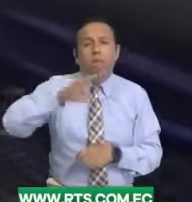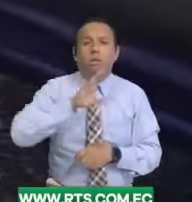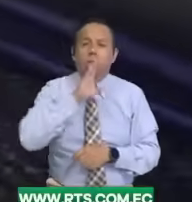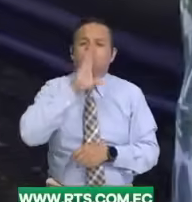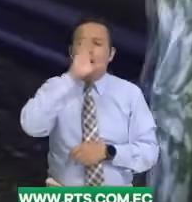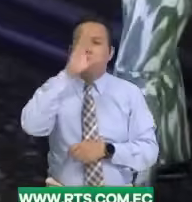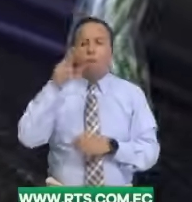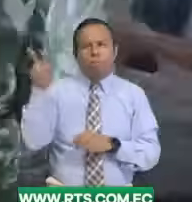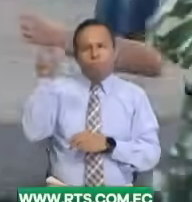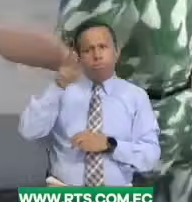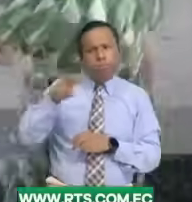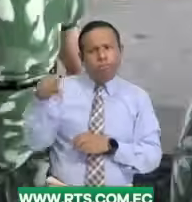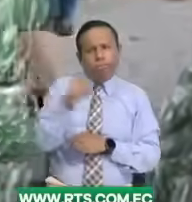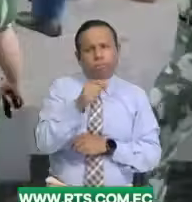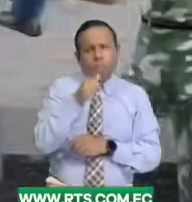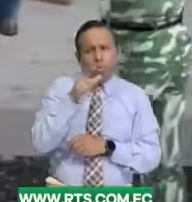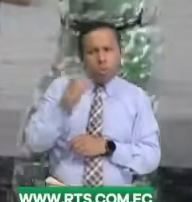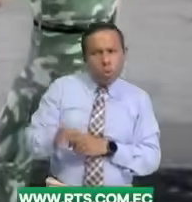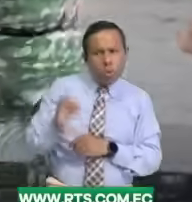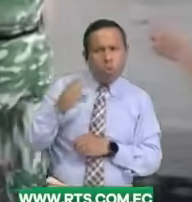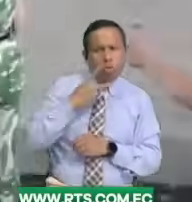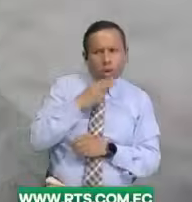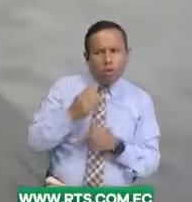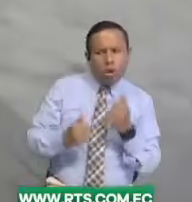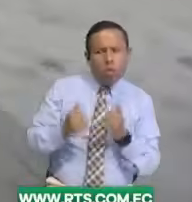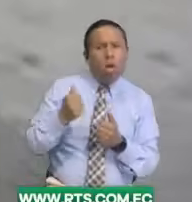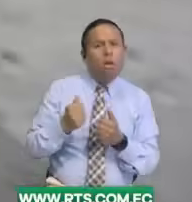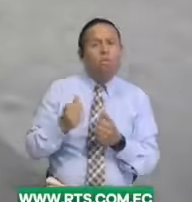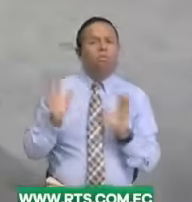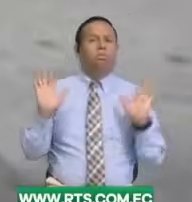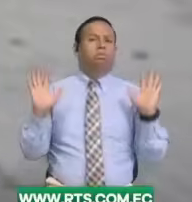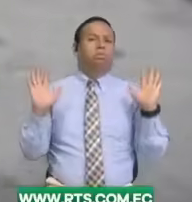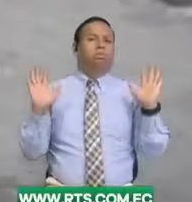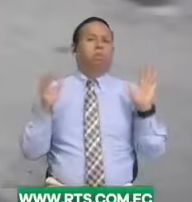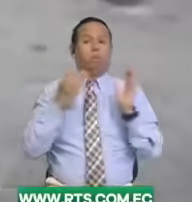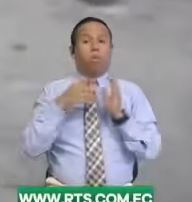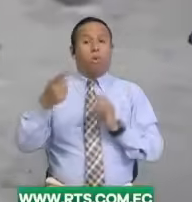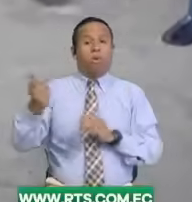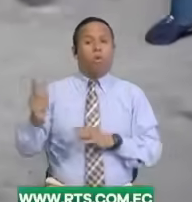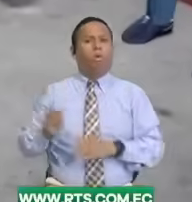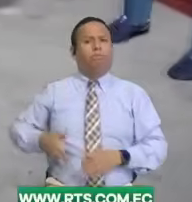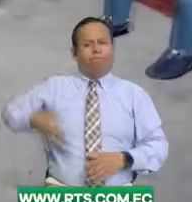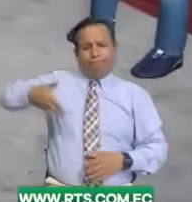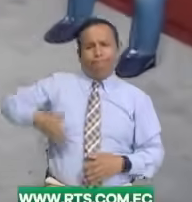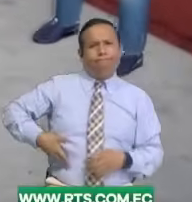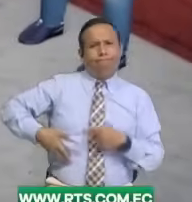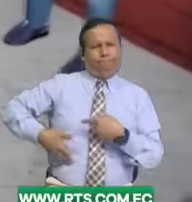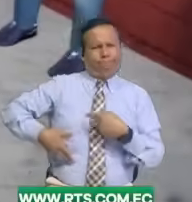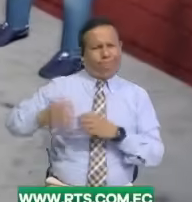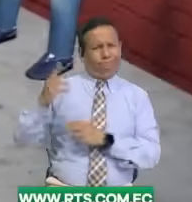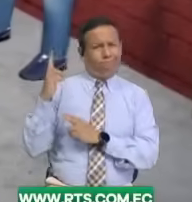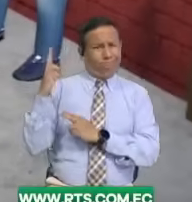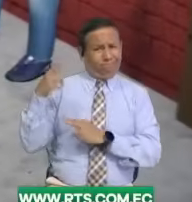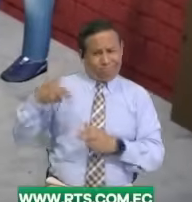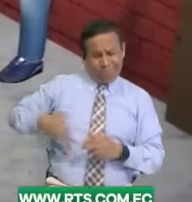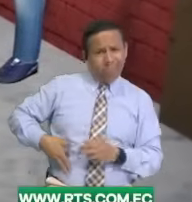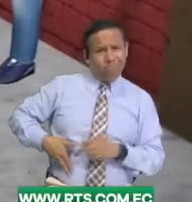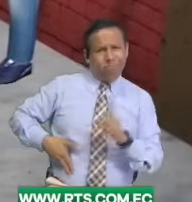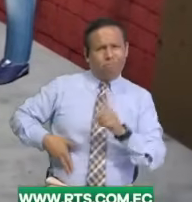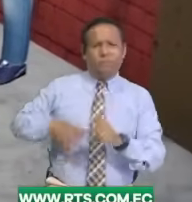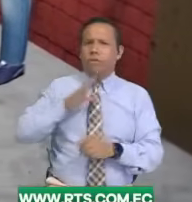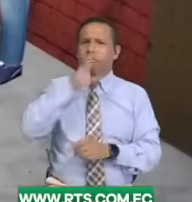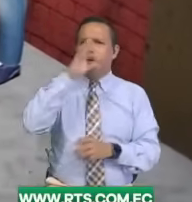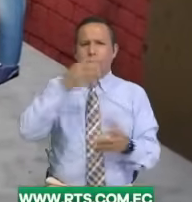larga. Ellos se bajaron y los eliminaron con armas cortas y fingieron hacer un control y los pusieron contra la pared, pero el uniforme de Fuerzas Armadas